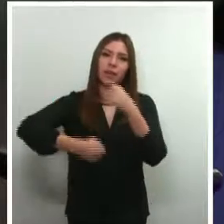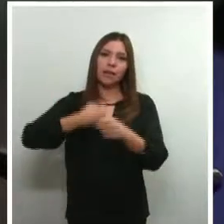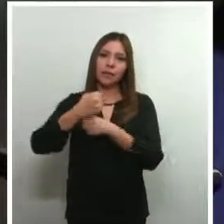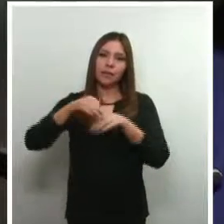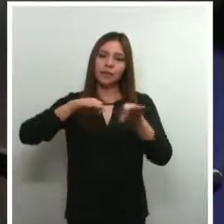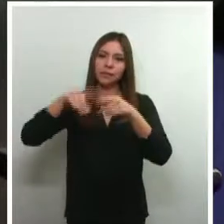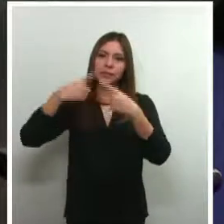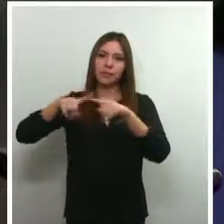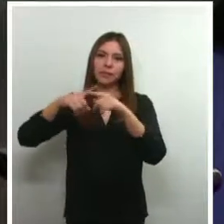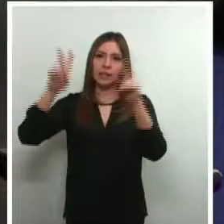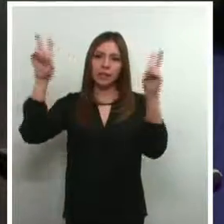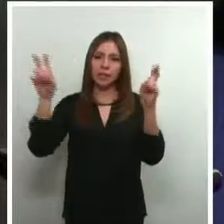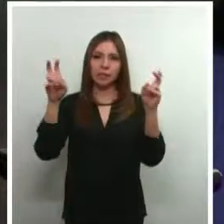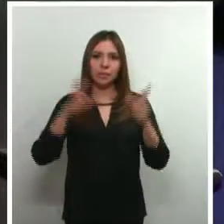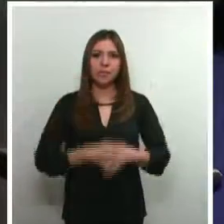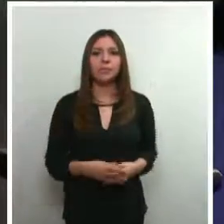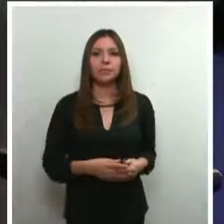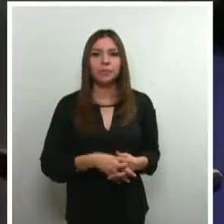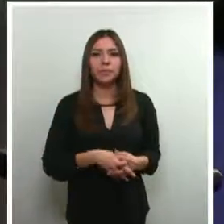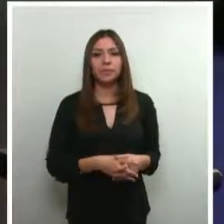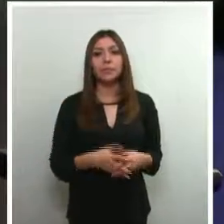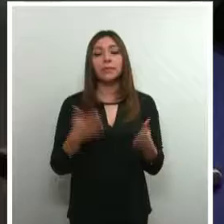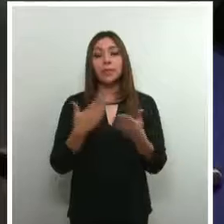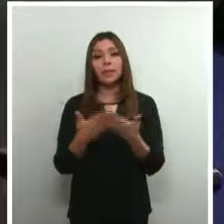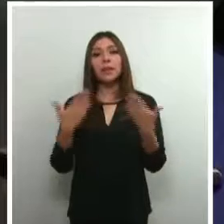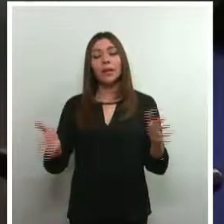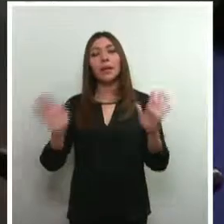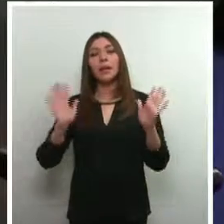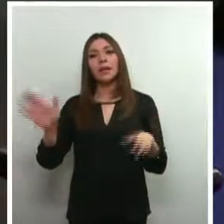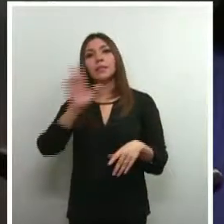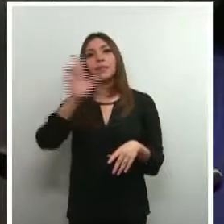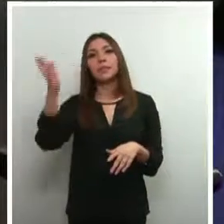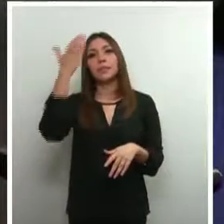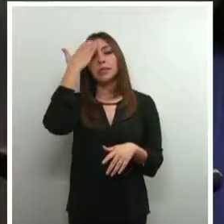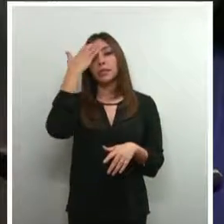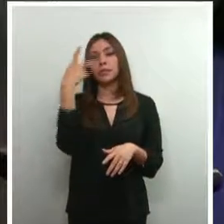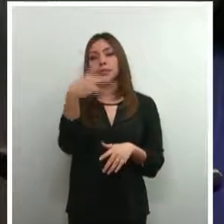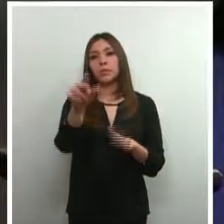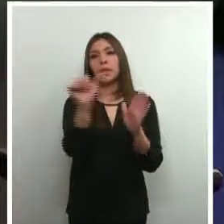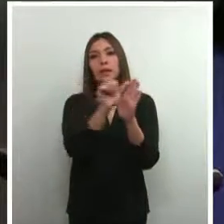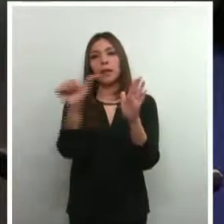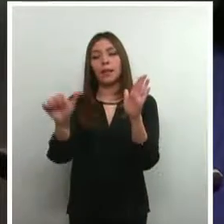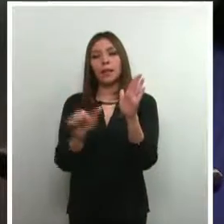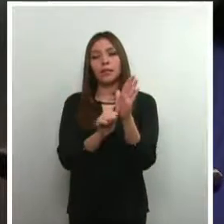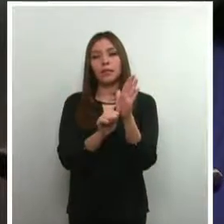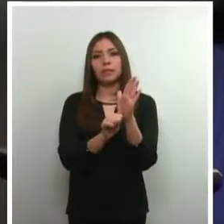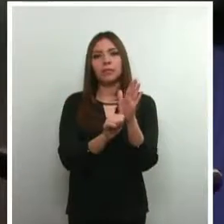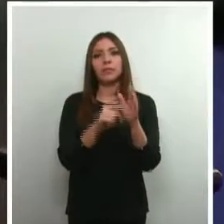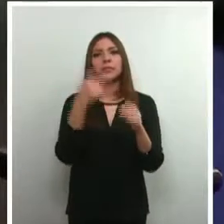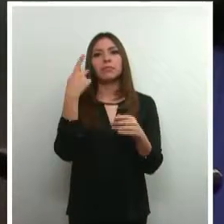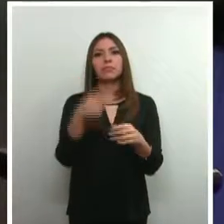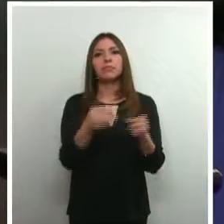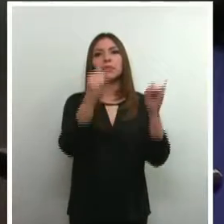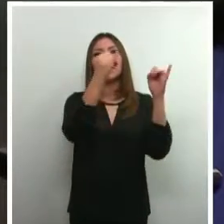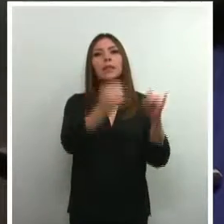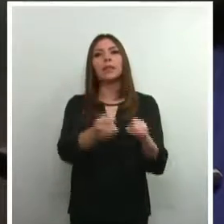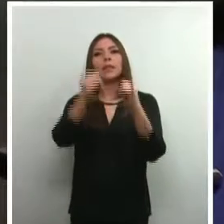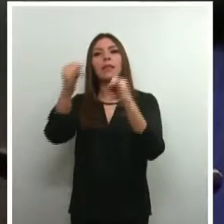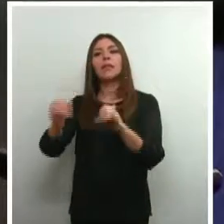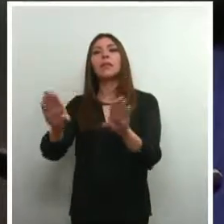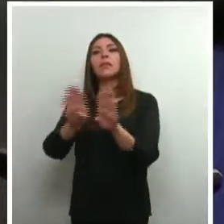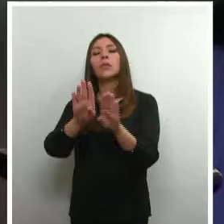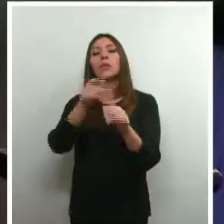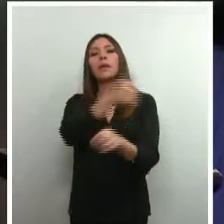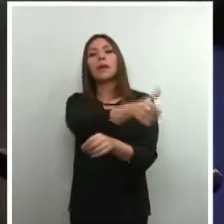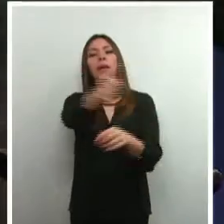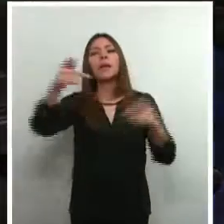Así pues, se ha reconocido en este artículo la dignidad humana como el centro de